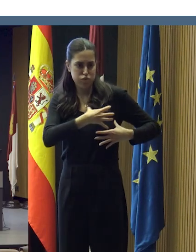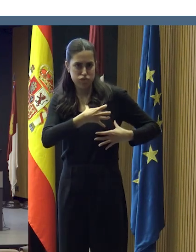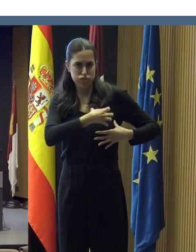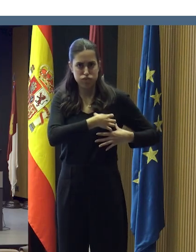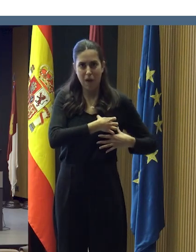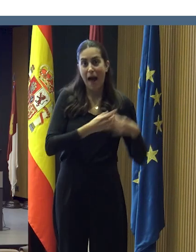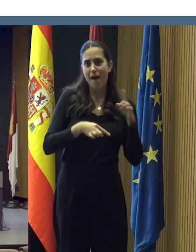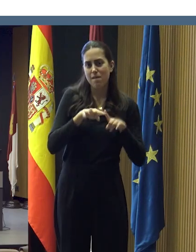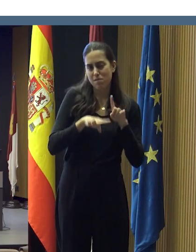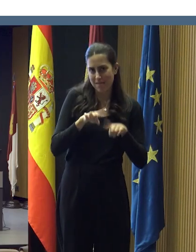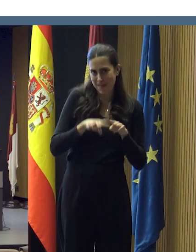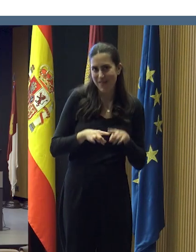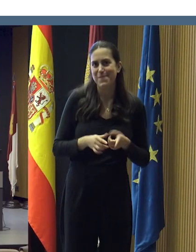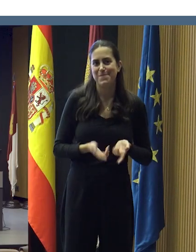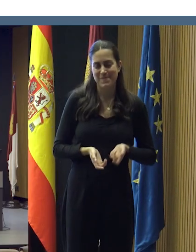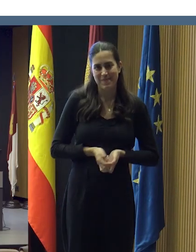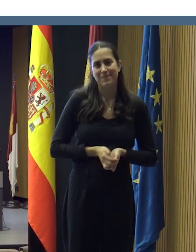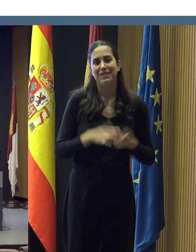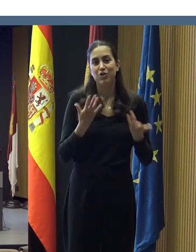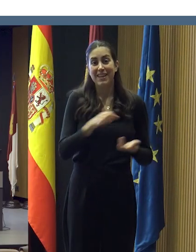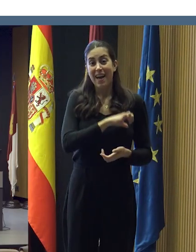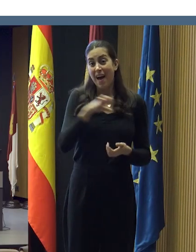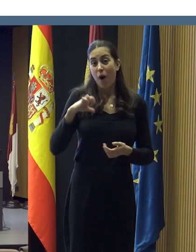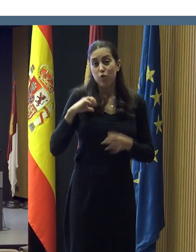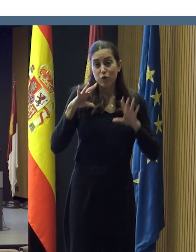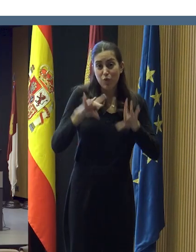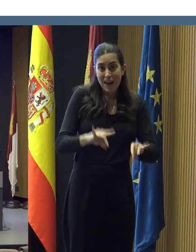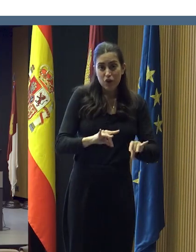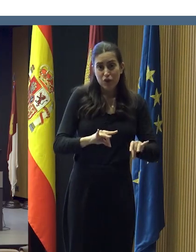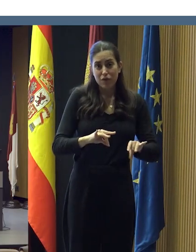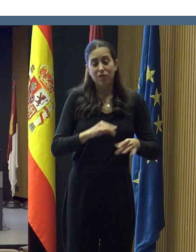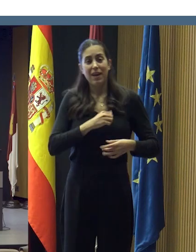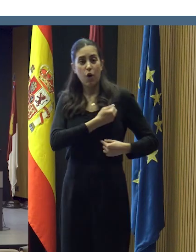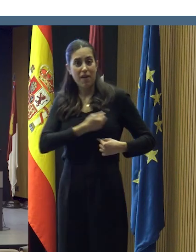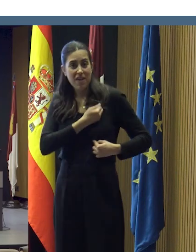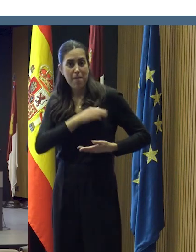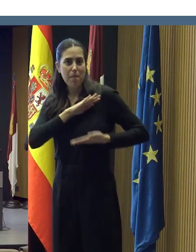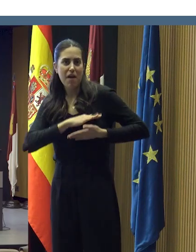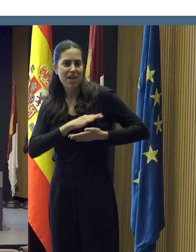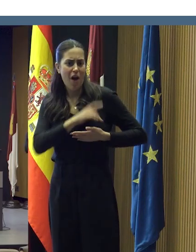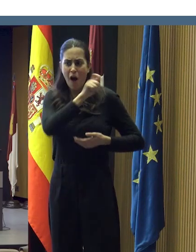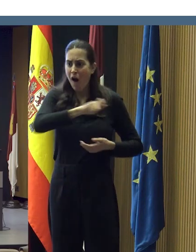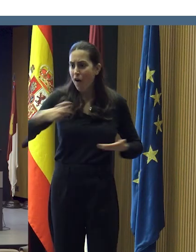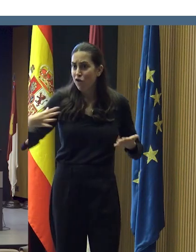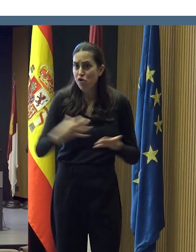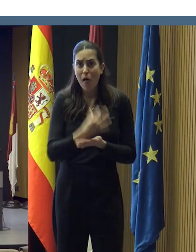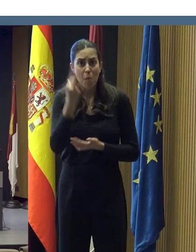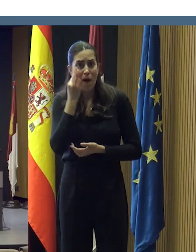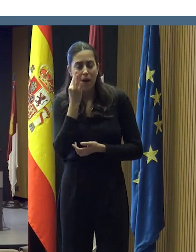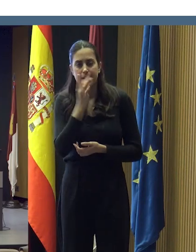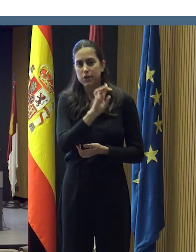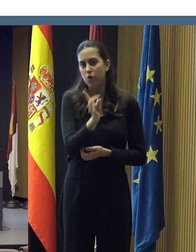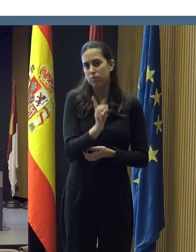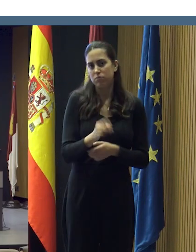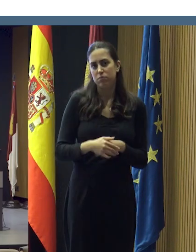Entonces, ¿hay que hacer autoexploración, ecografía y mamografía? Sí. De manera indiscriminada, quizá no. Y por eso digo que hay